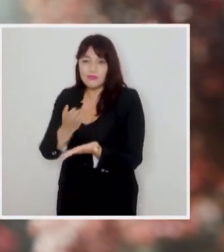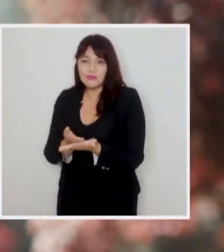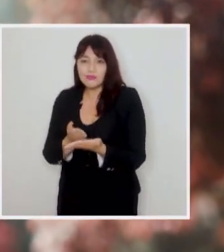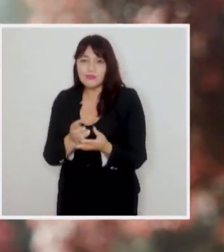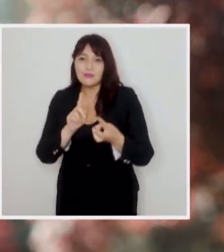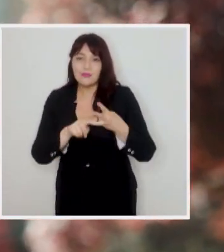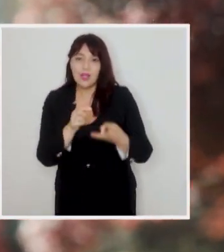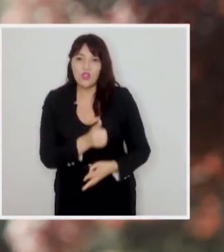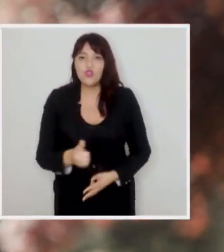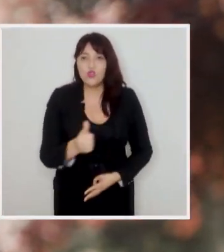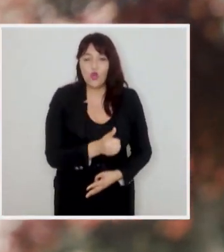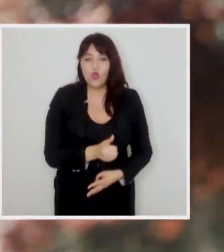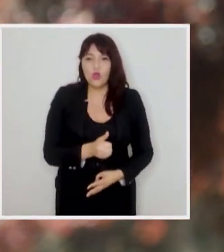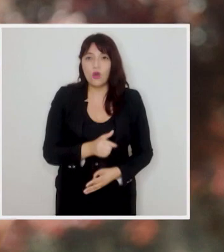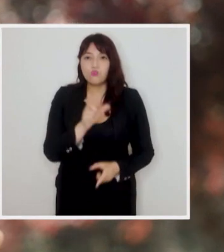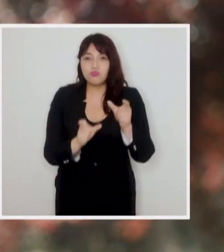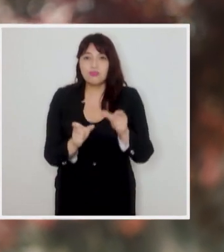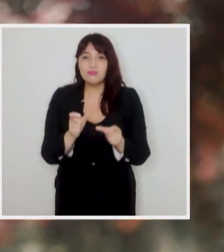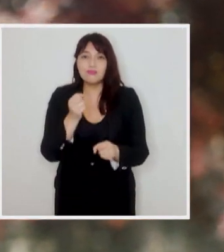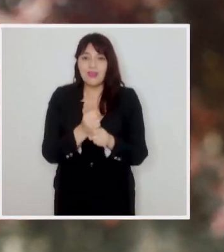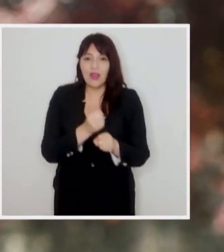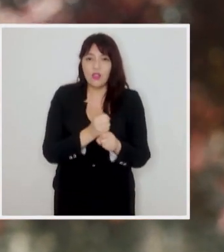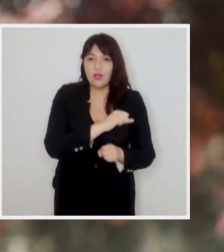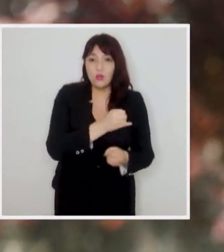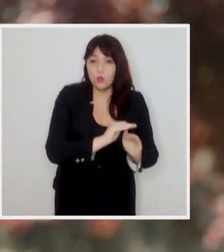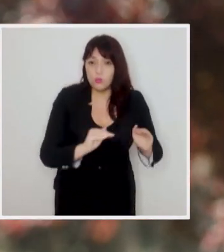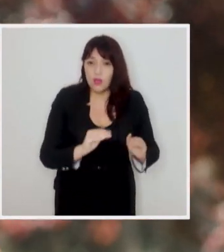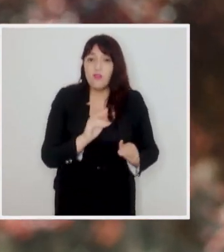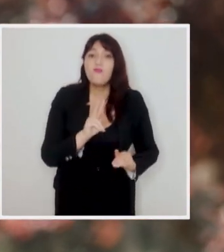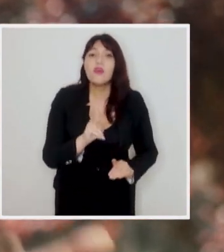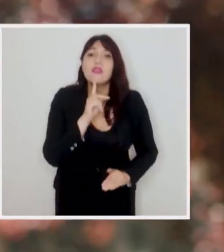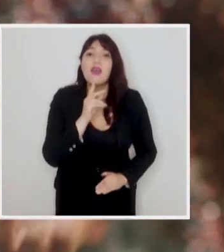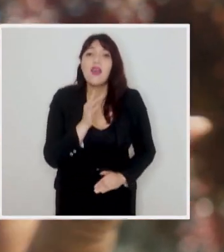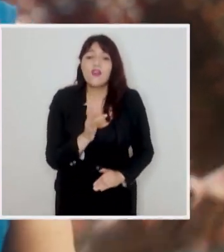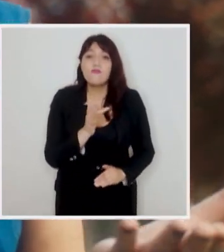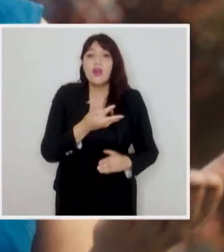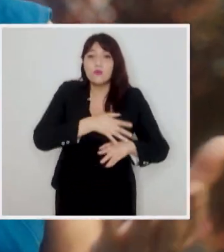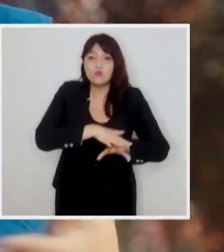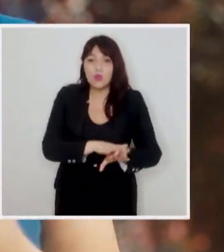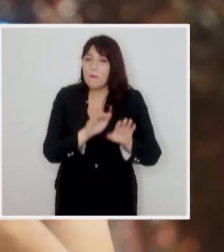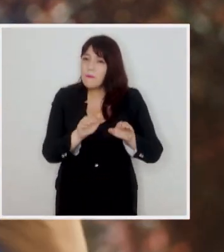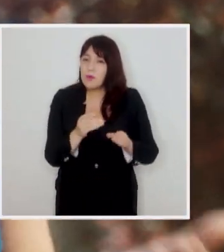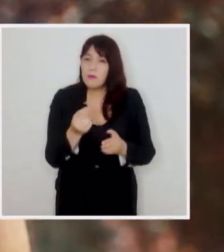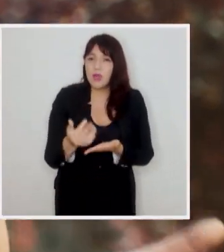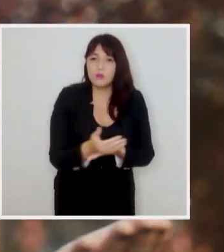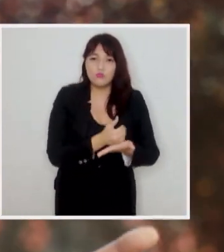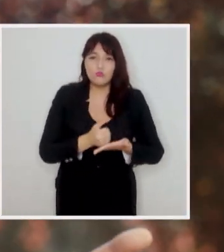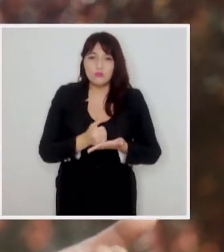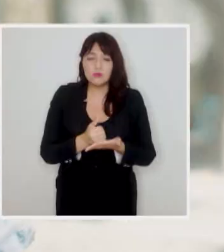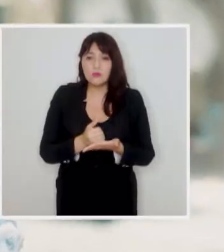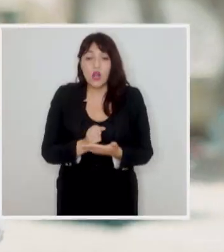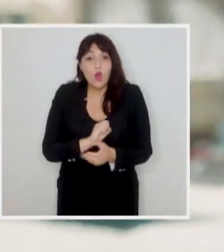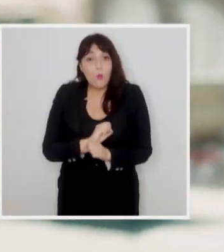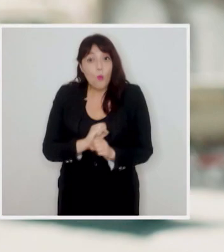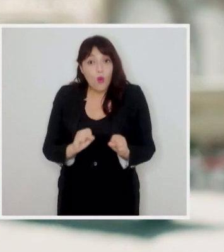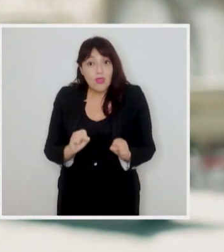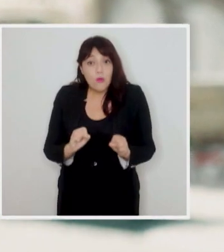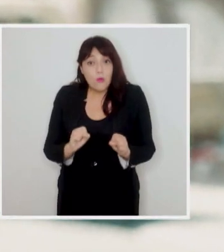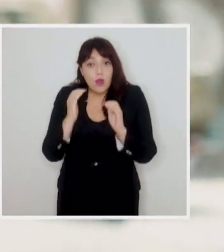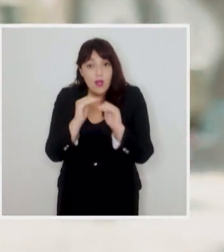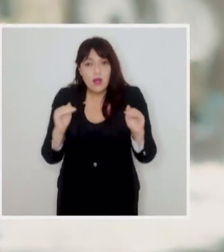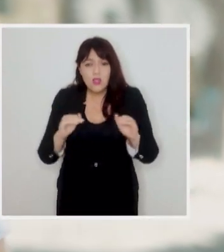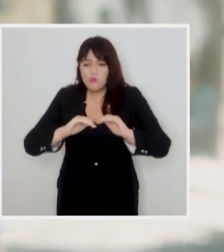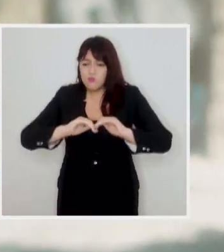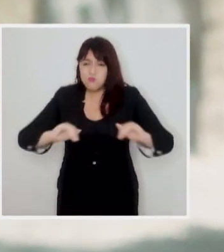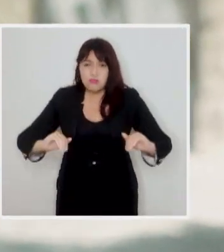las matrículas. Y tres, todos los trabajadores de Junger, Integre y BTF van a tener las mismas remuneraciones. No